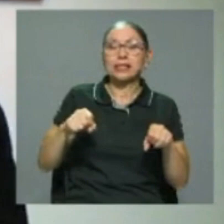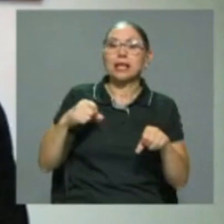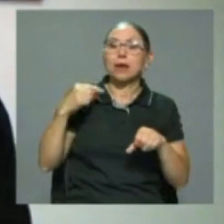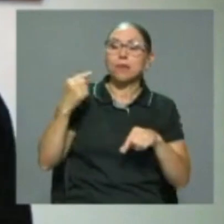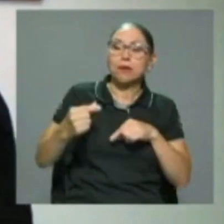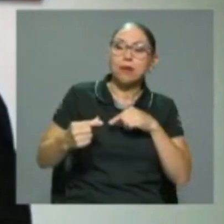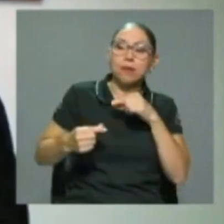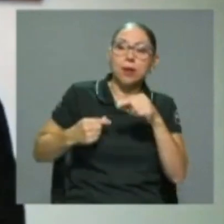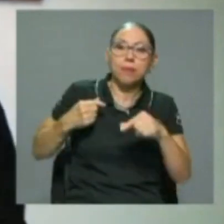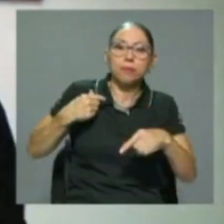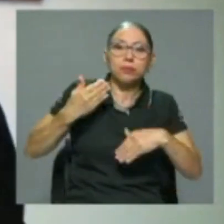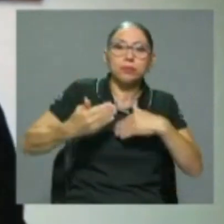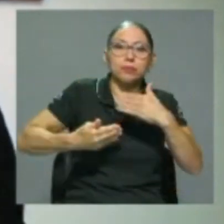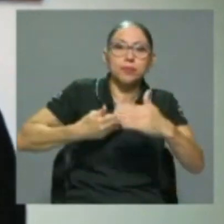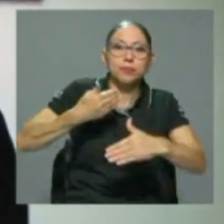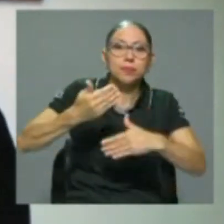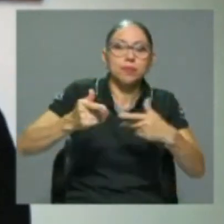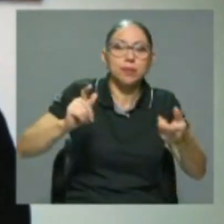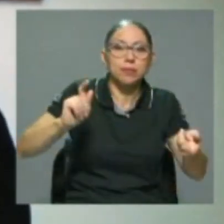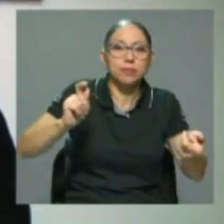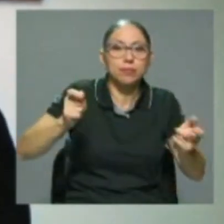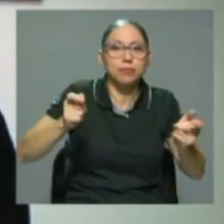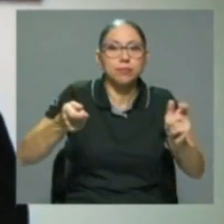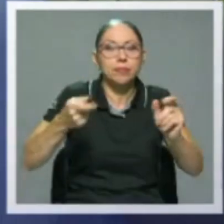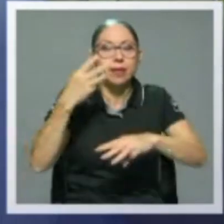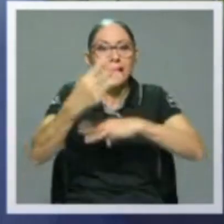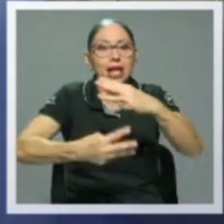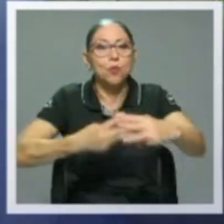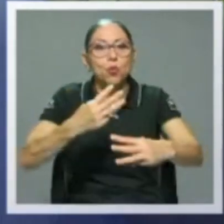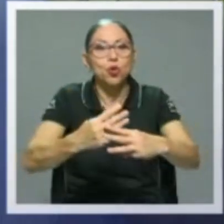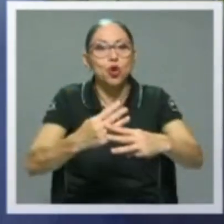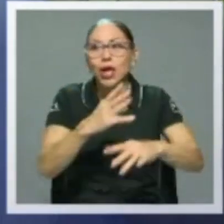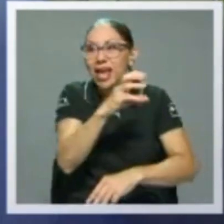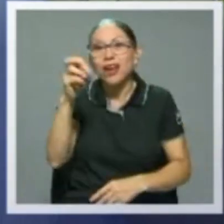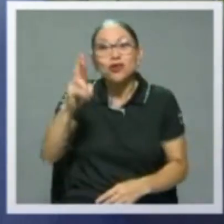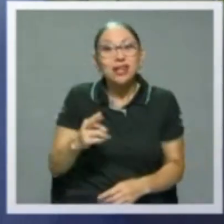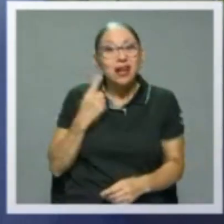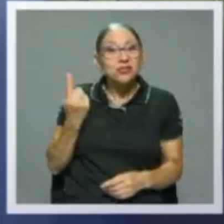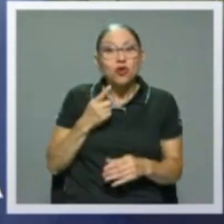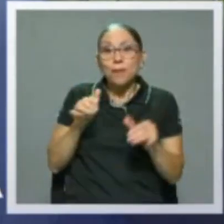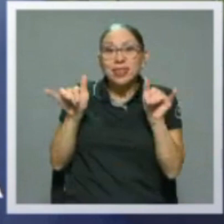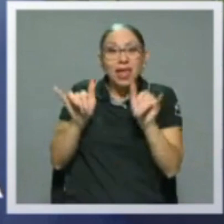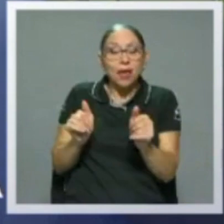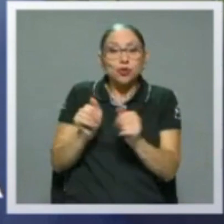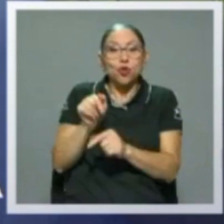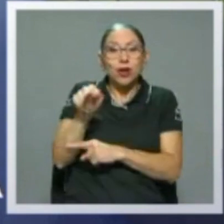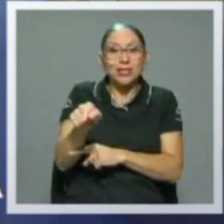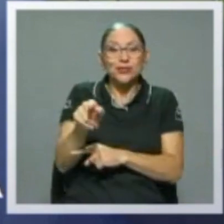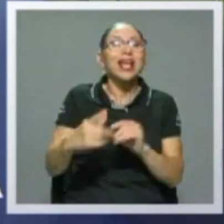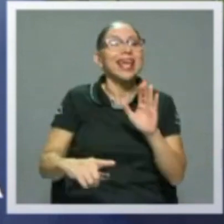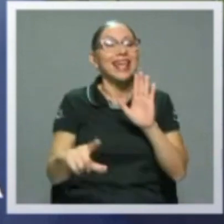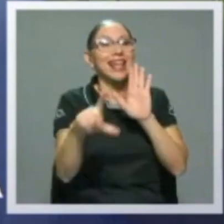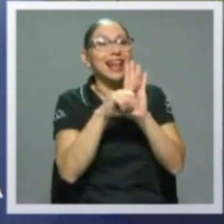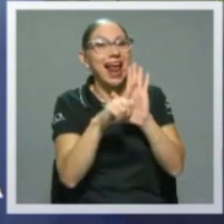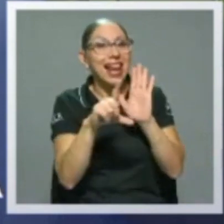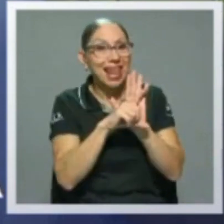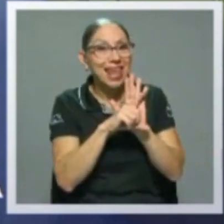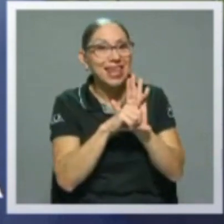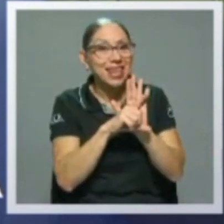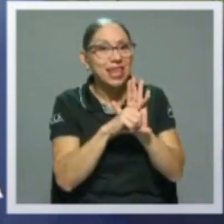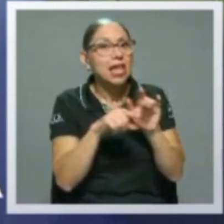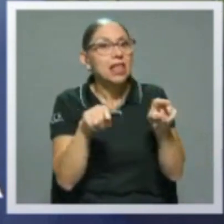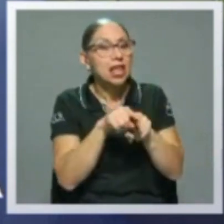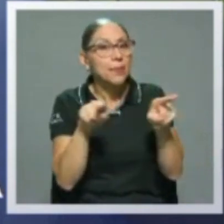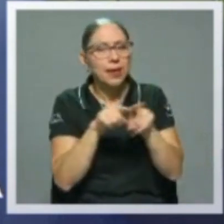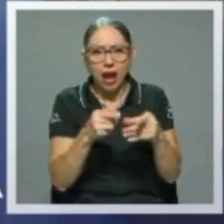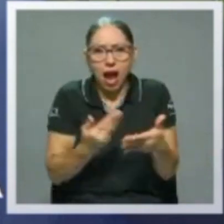el mundo y en Costa Rica nos quedamos solamente con ellos. Y la ley que se redactó, incluso la actualización que se hizo